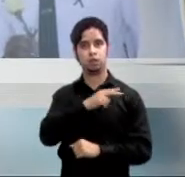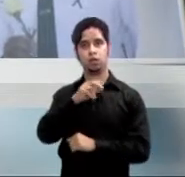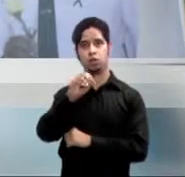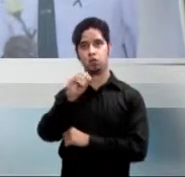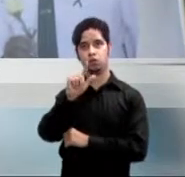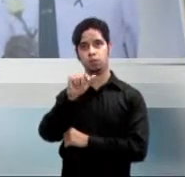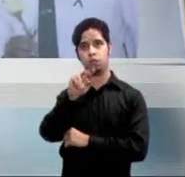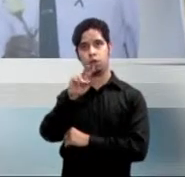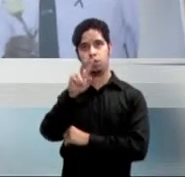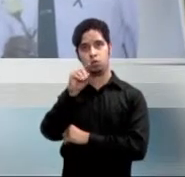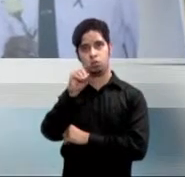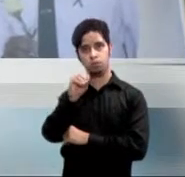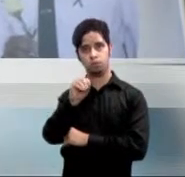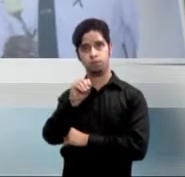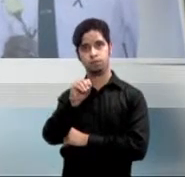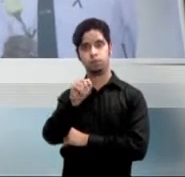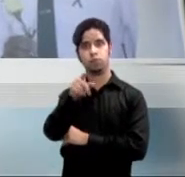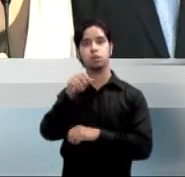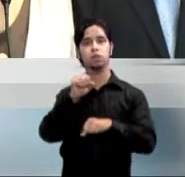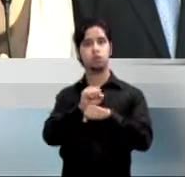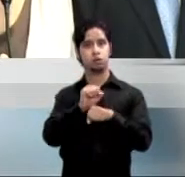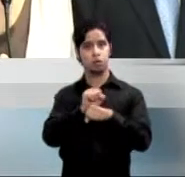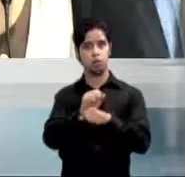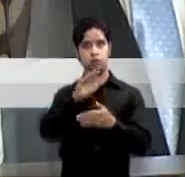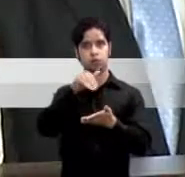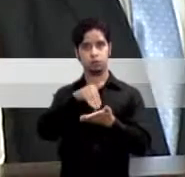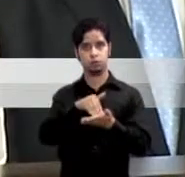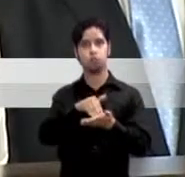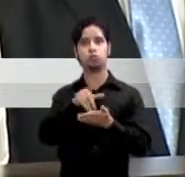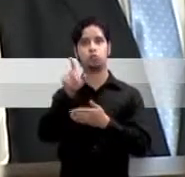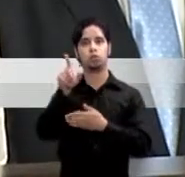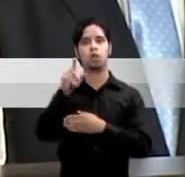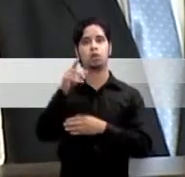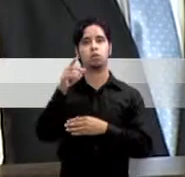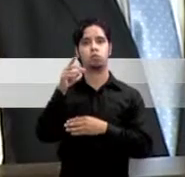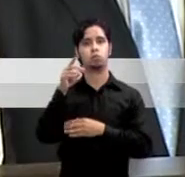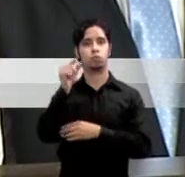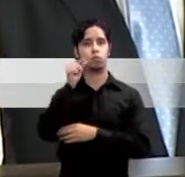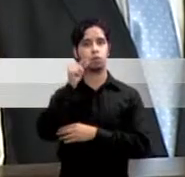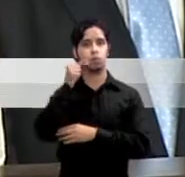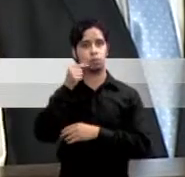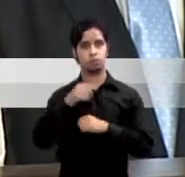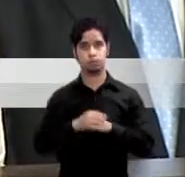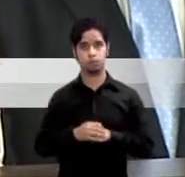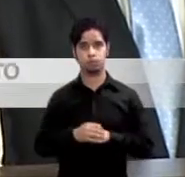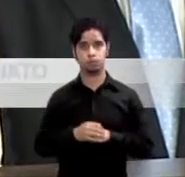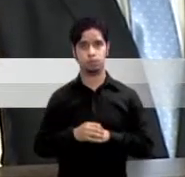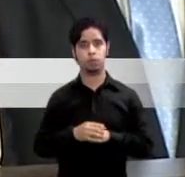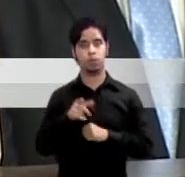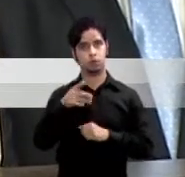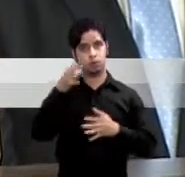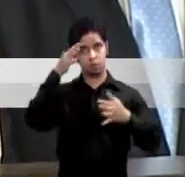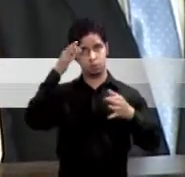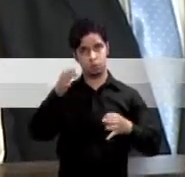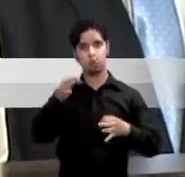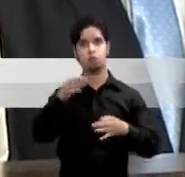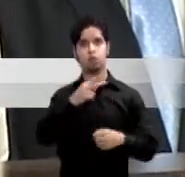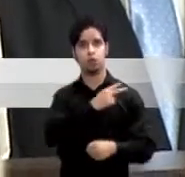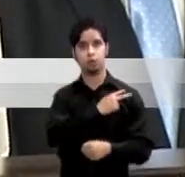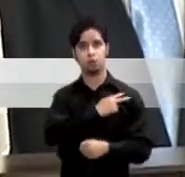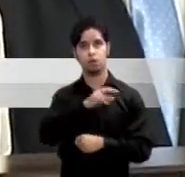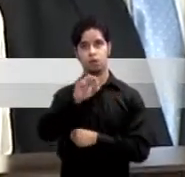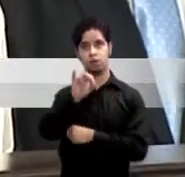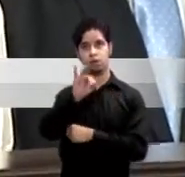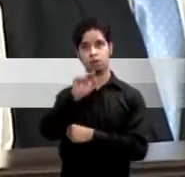quien trabajaba en el centro de detención metropolitano en Guaynabo. Así lo confirmó hoy la jefa de Fiscalía Federal, Rosa Emilia Rodríguez,